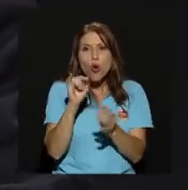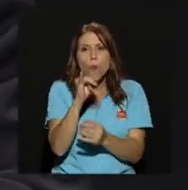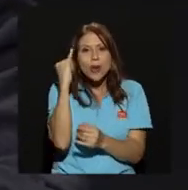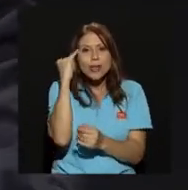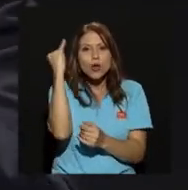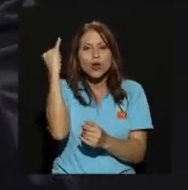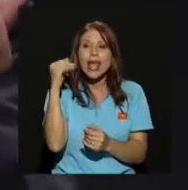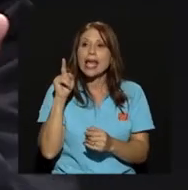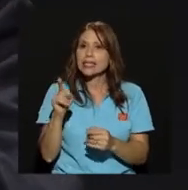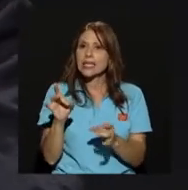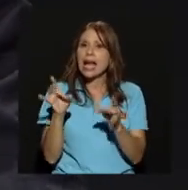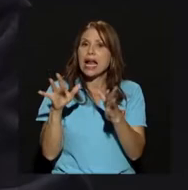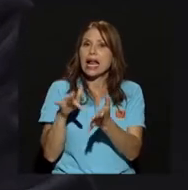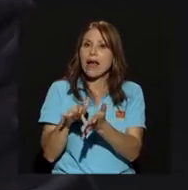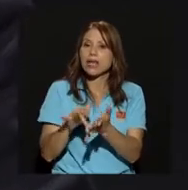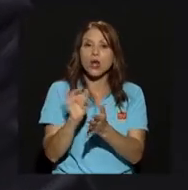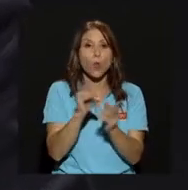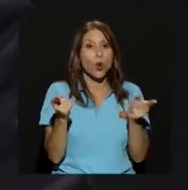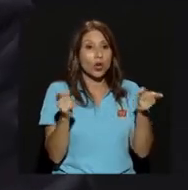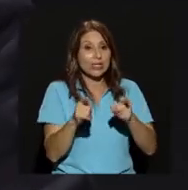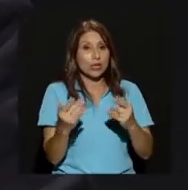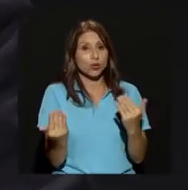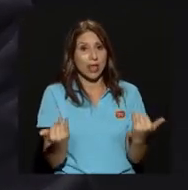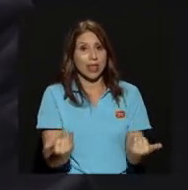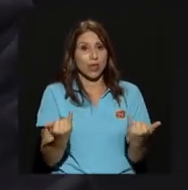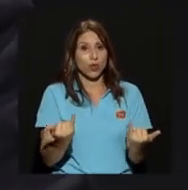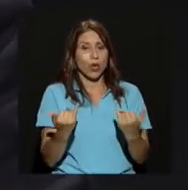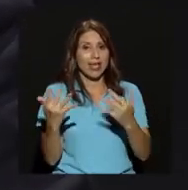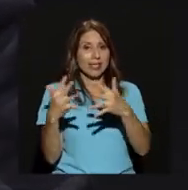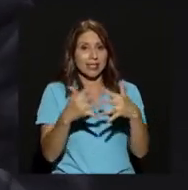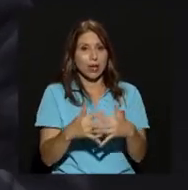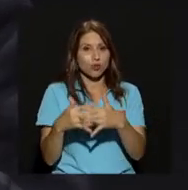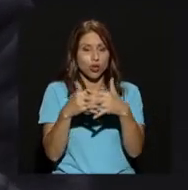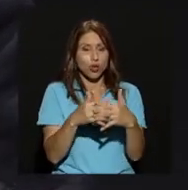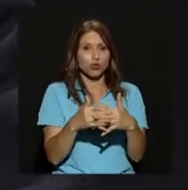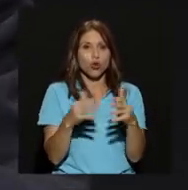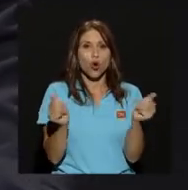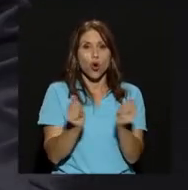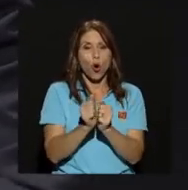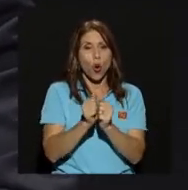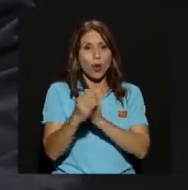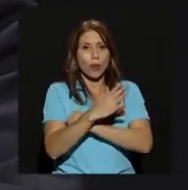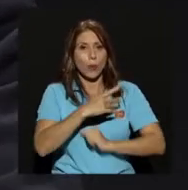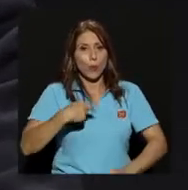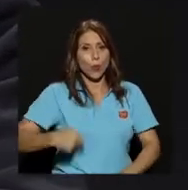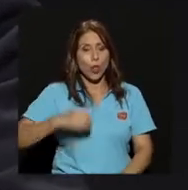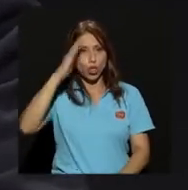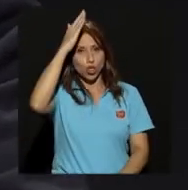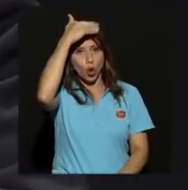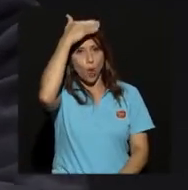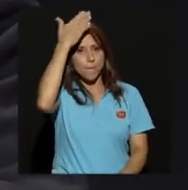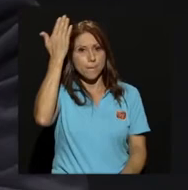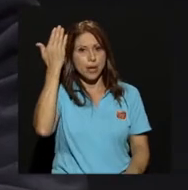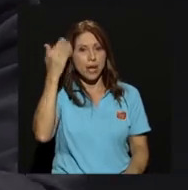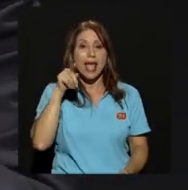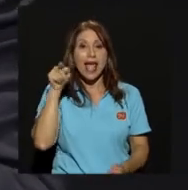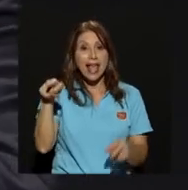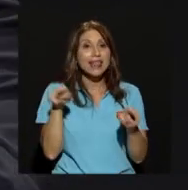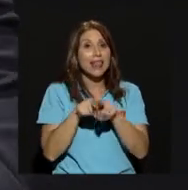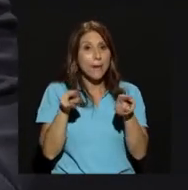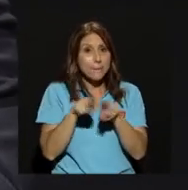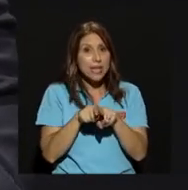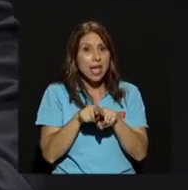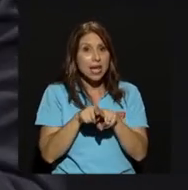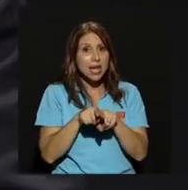como lo que está sucediendo en estos momentos en eeuu y en control es también tomó el acuerdo comercial